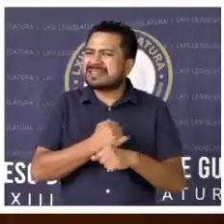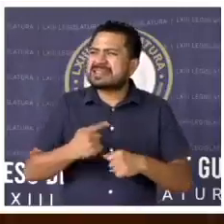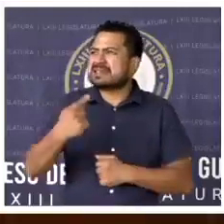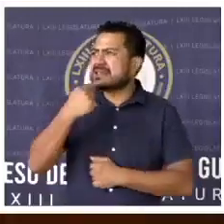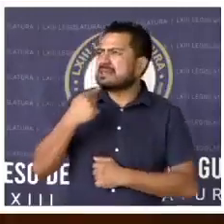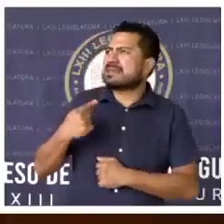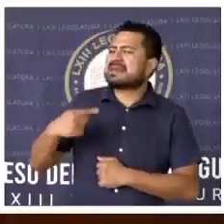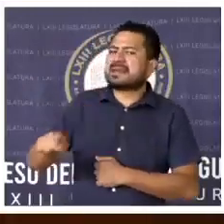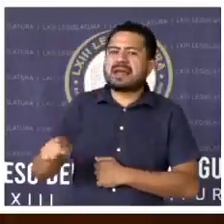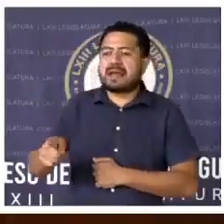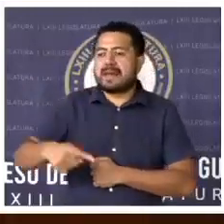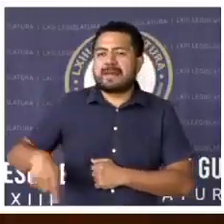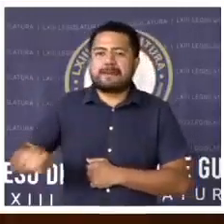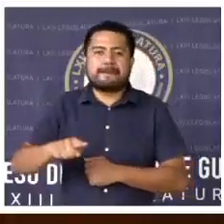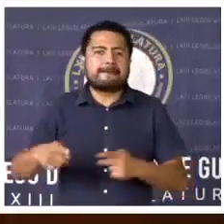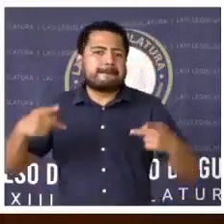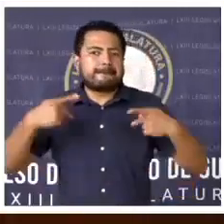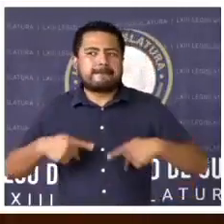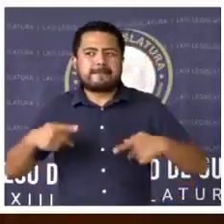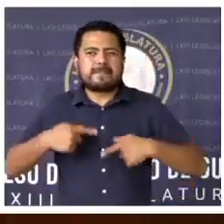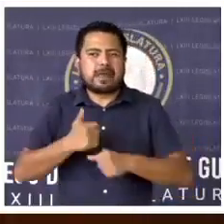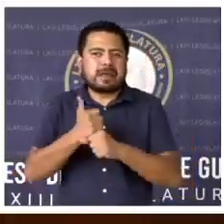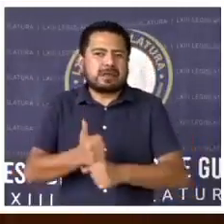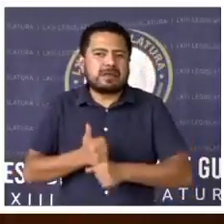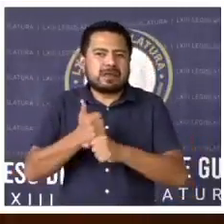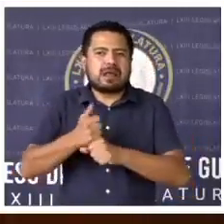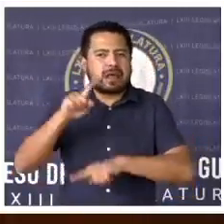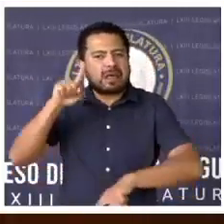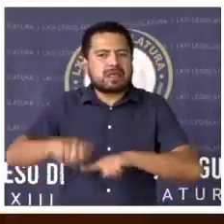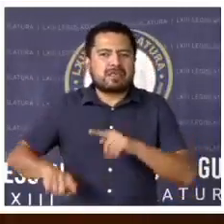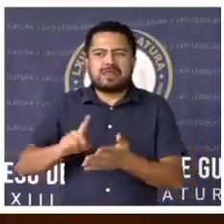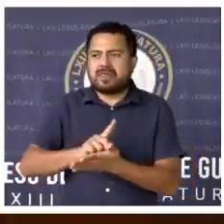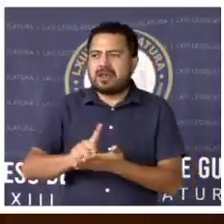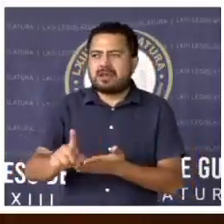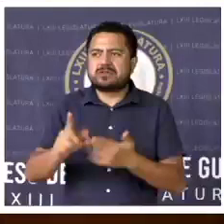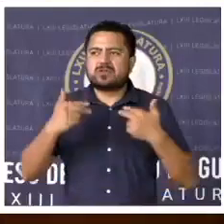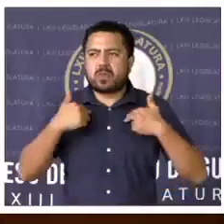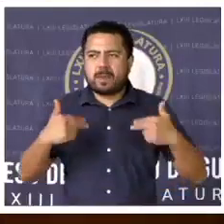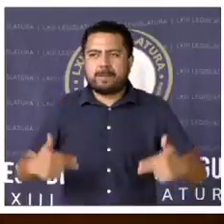de las personas violentadas en sus derechos humanos